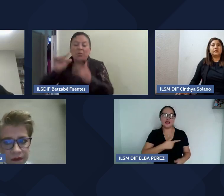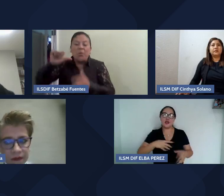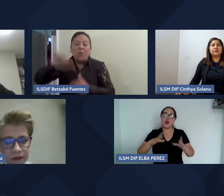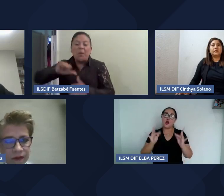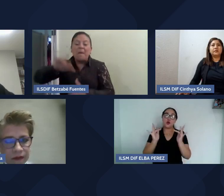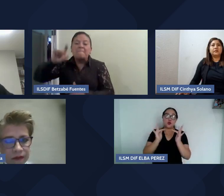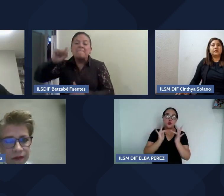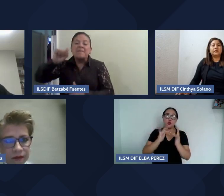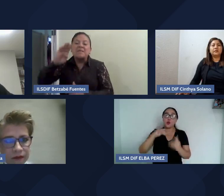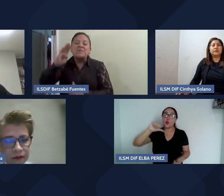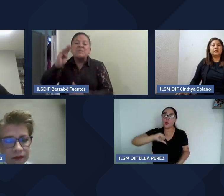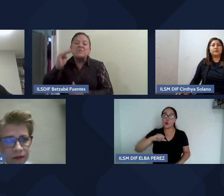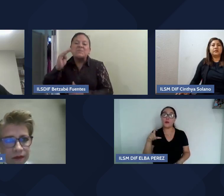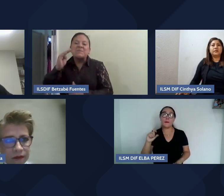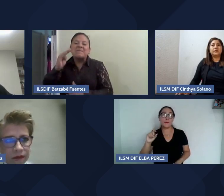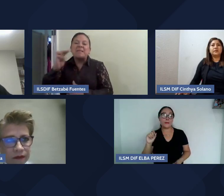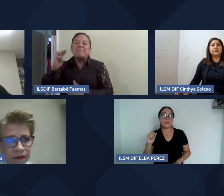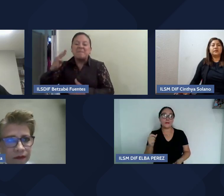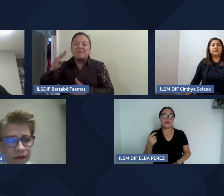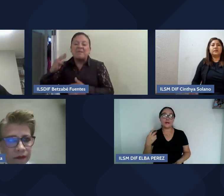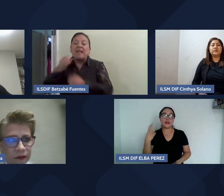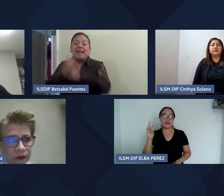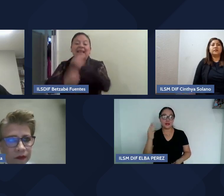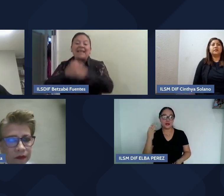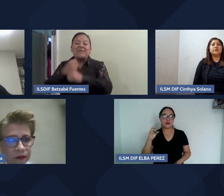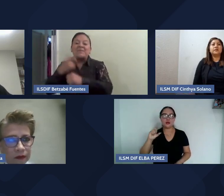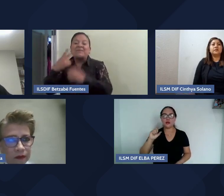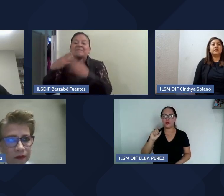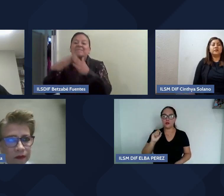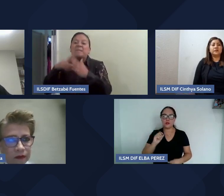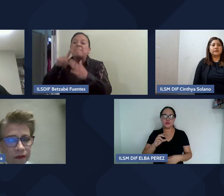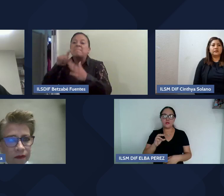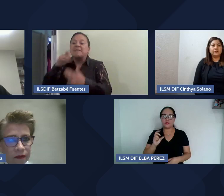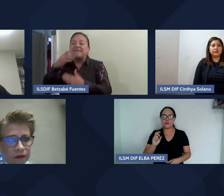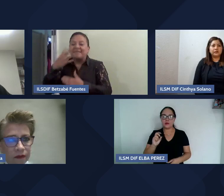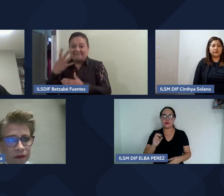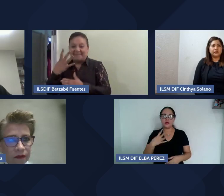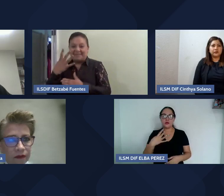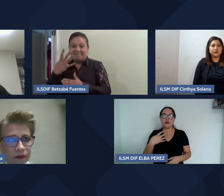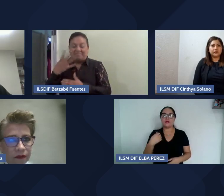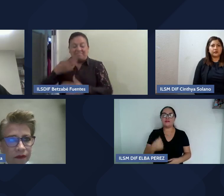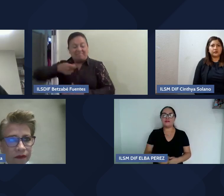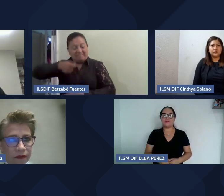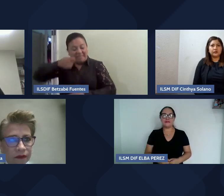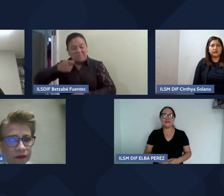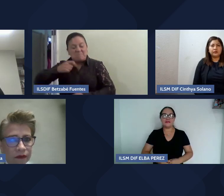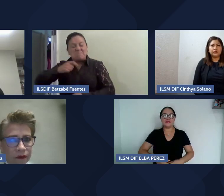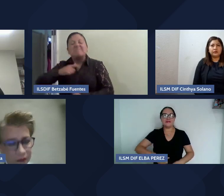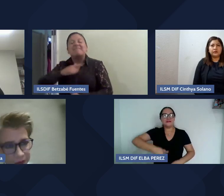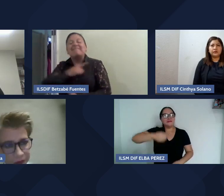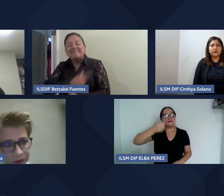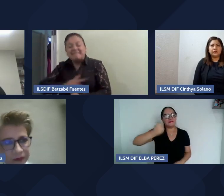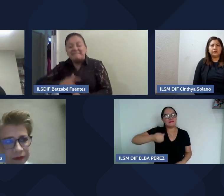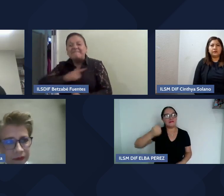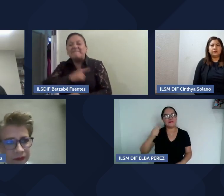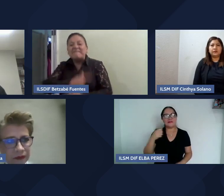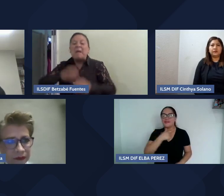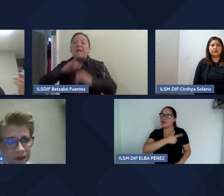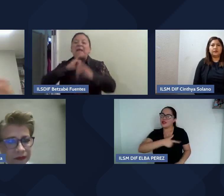de 2024. Y bueno, pues saludo con muchísimo gusto a las personas intérpretes de lengua de señas mexicana de la Academia de